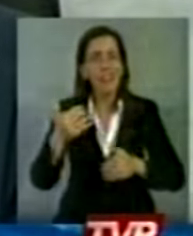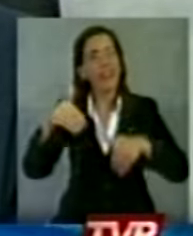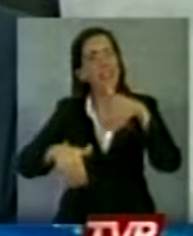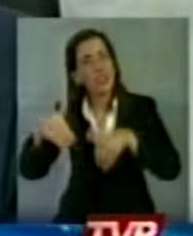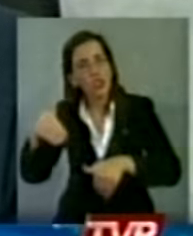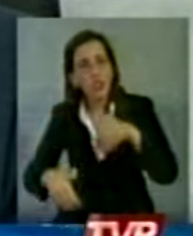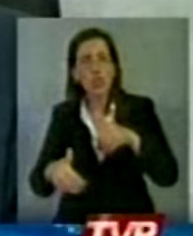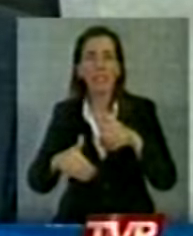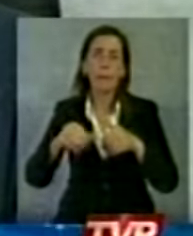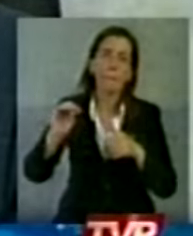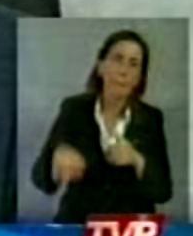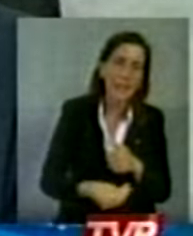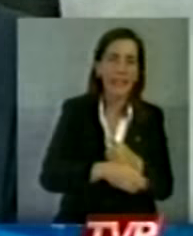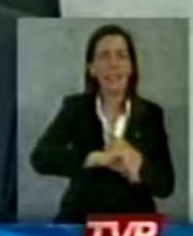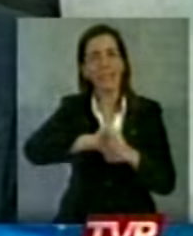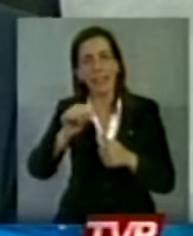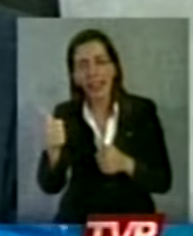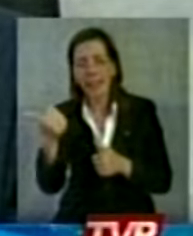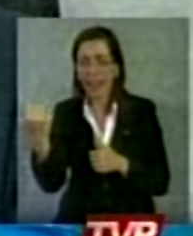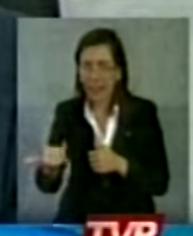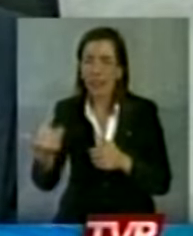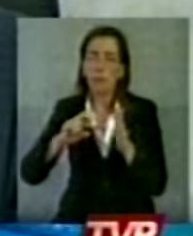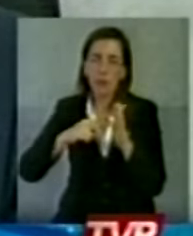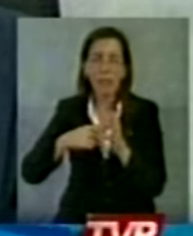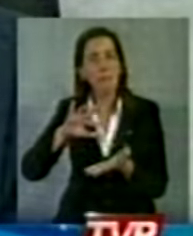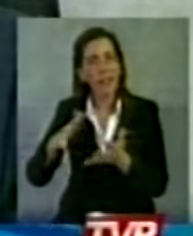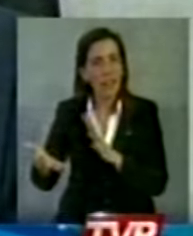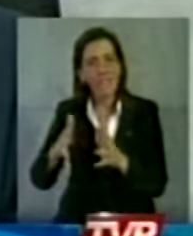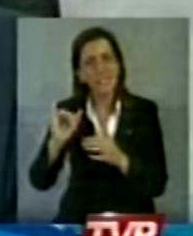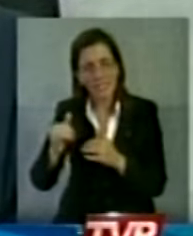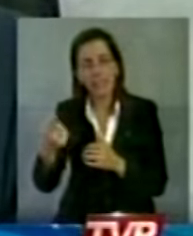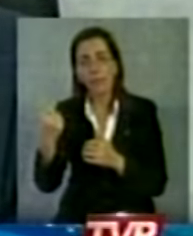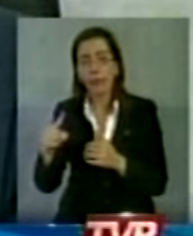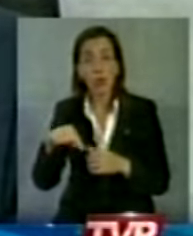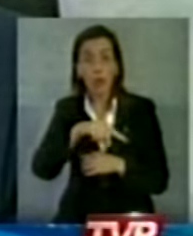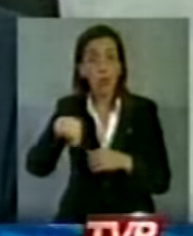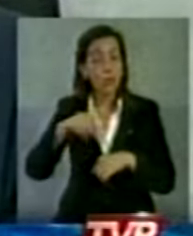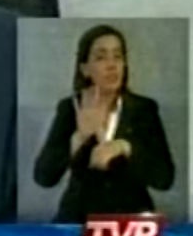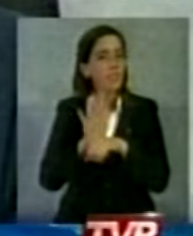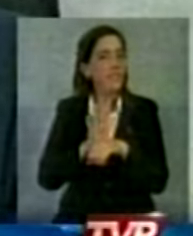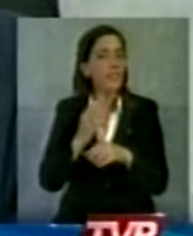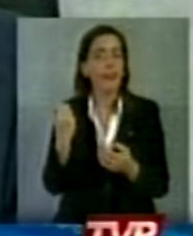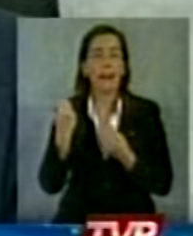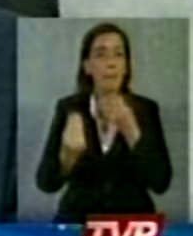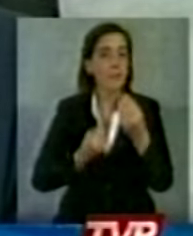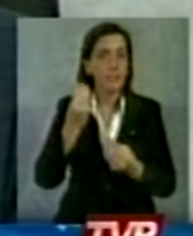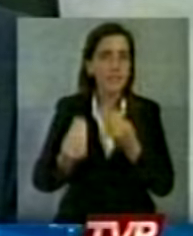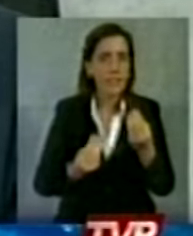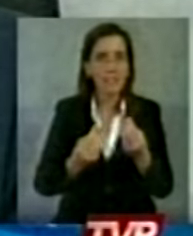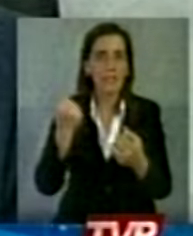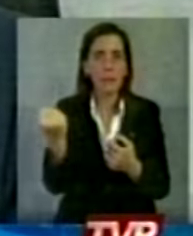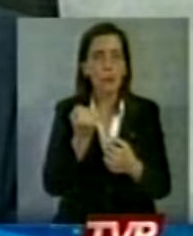este modo de entender la política y el bien común, ejerzamos como representantes y dirigentes